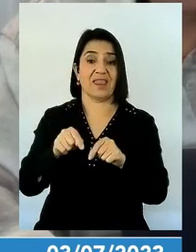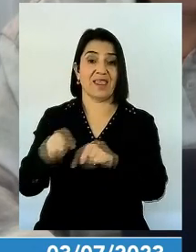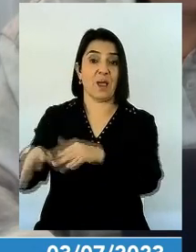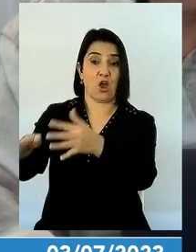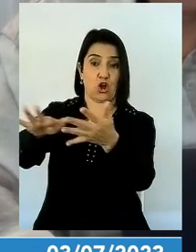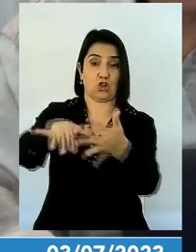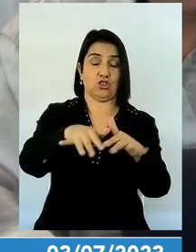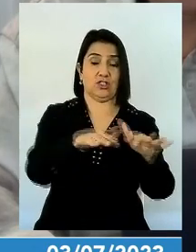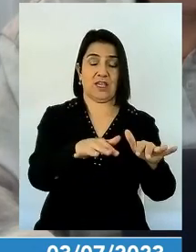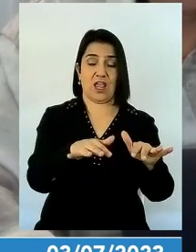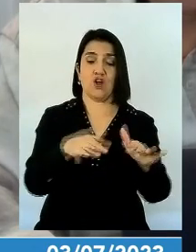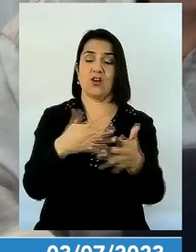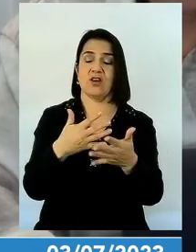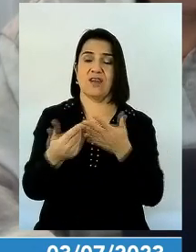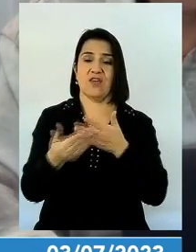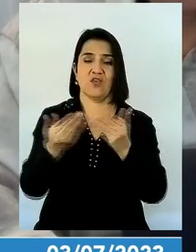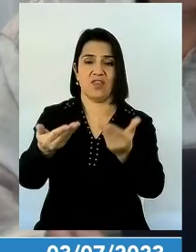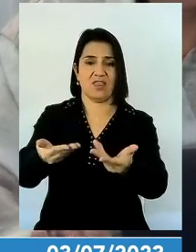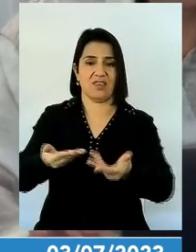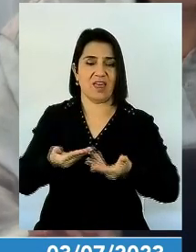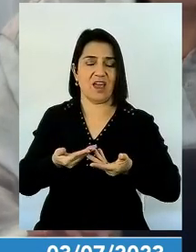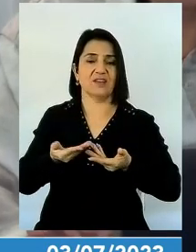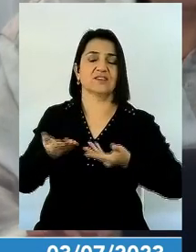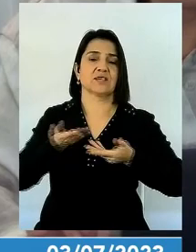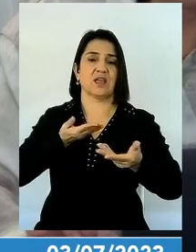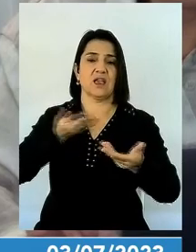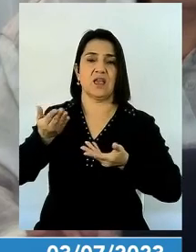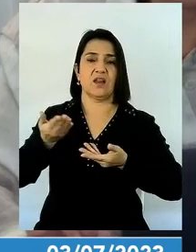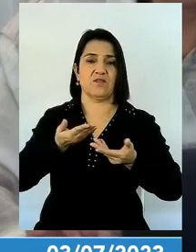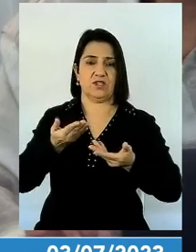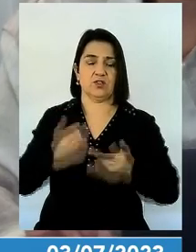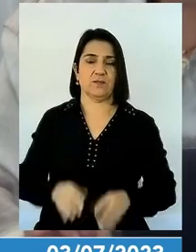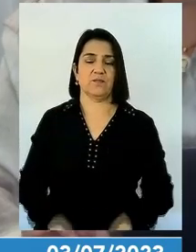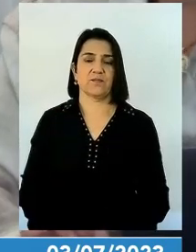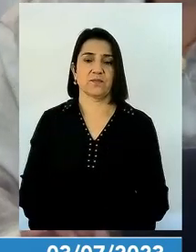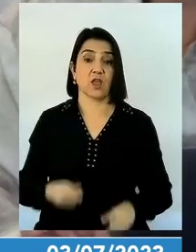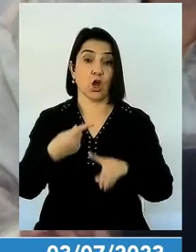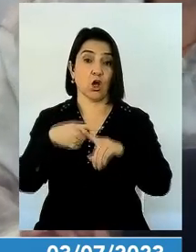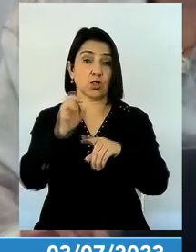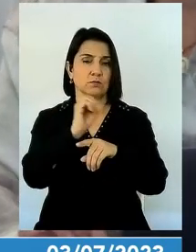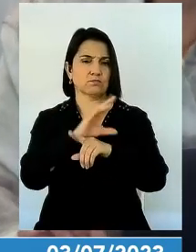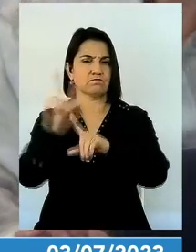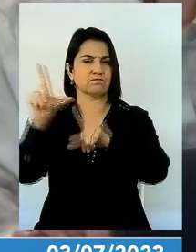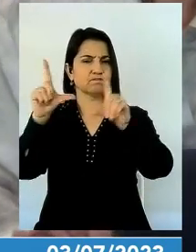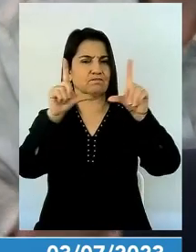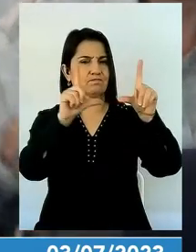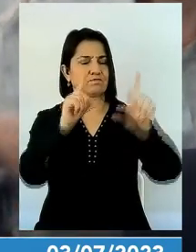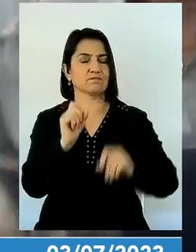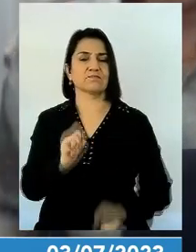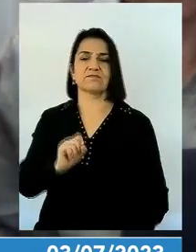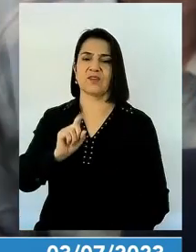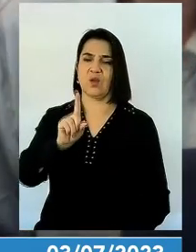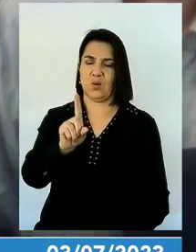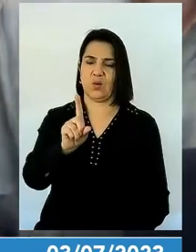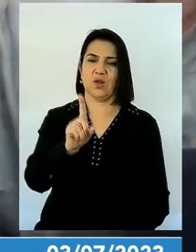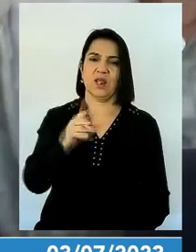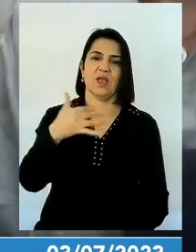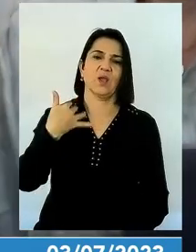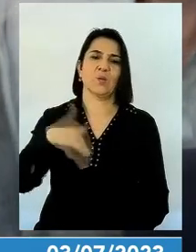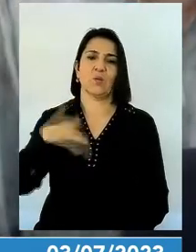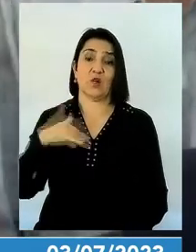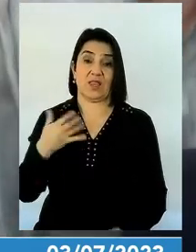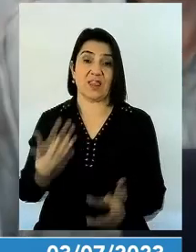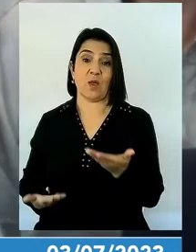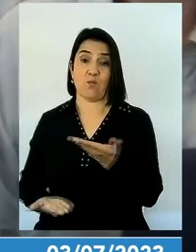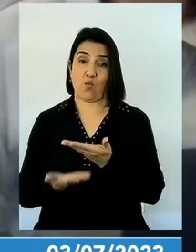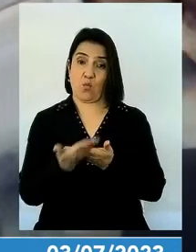servicios ecosistémicos. Siguiente, por favor. Y por eso, una de las grandes justificaciones de esta propuesta que tiene la Sociedad de Ciencias